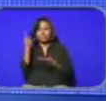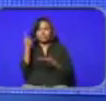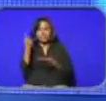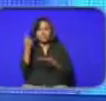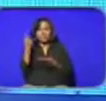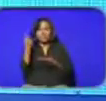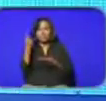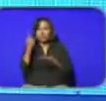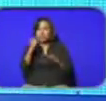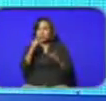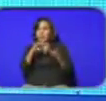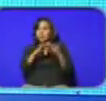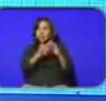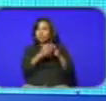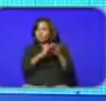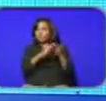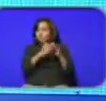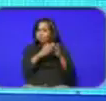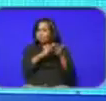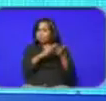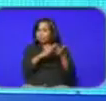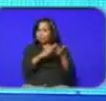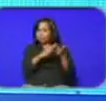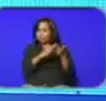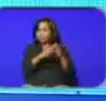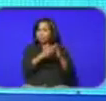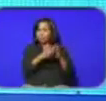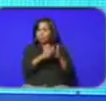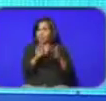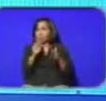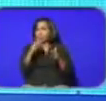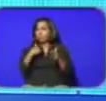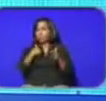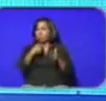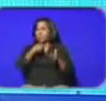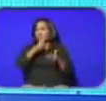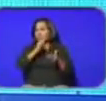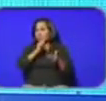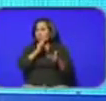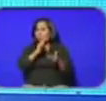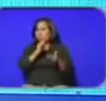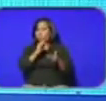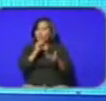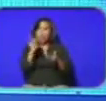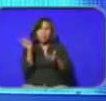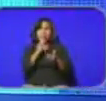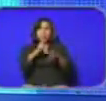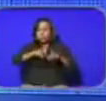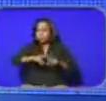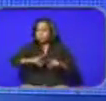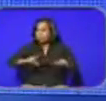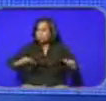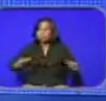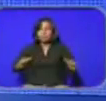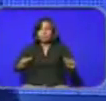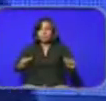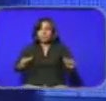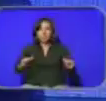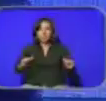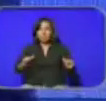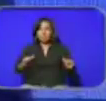ciudad-estado, ellos no tienen otros recursos, ellos no tienen agua, ellos no tienen agricultura. Entonces